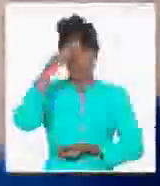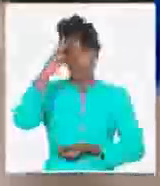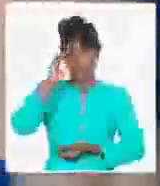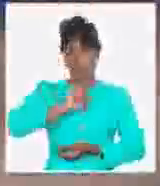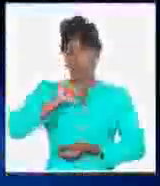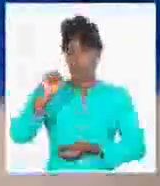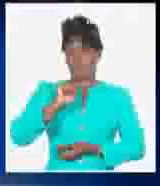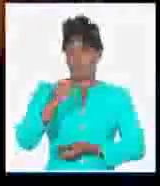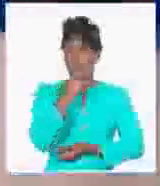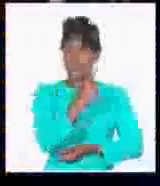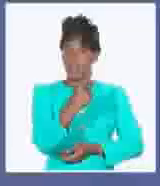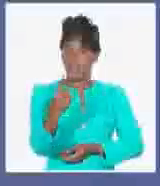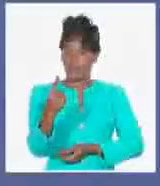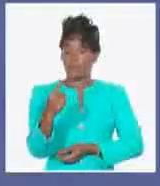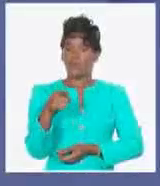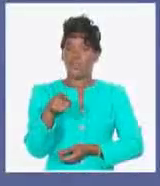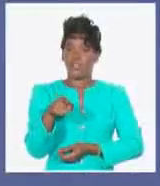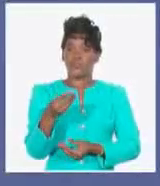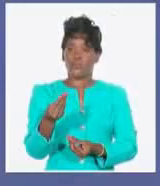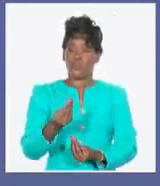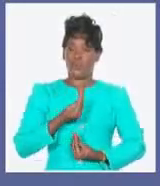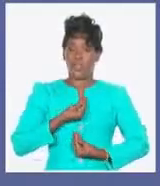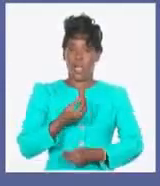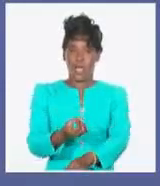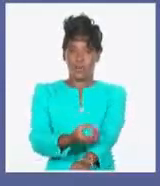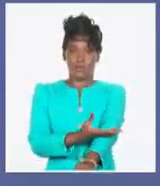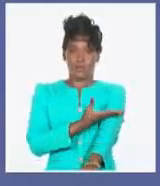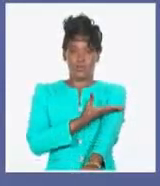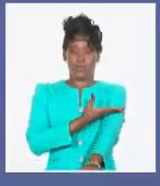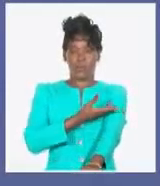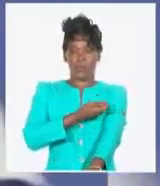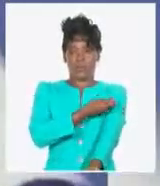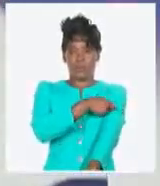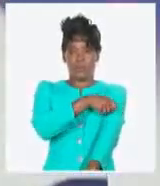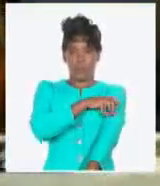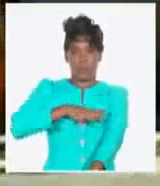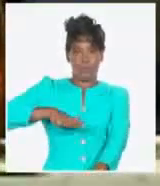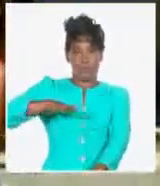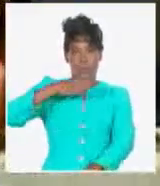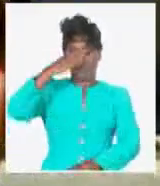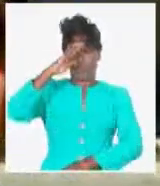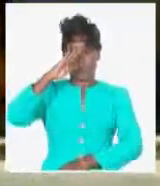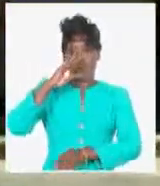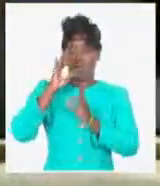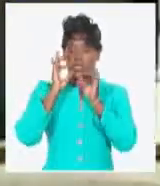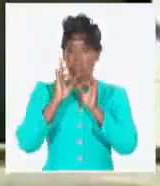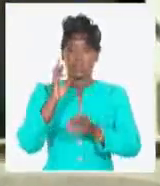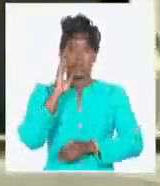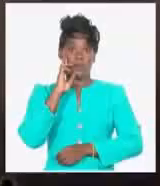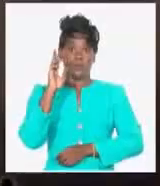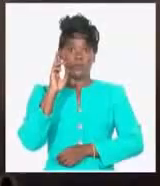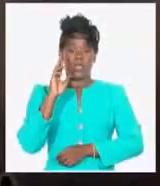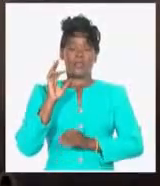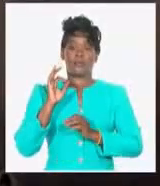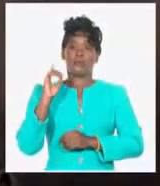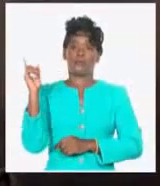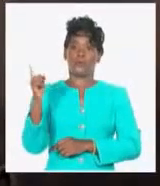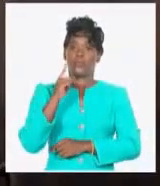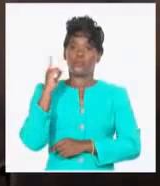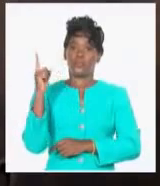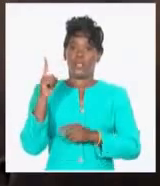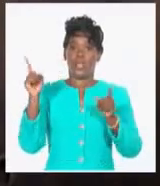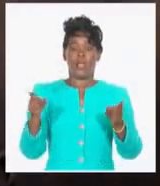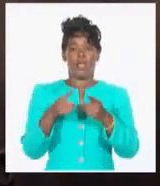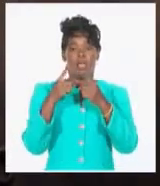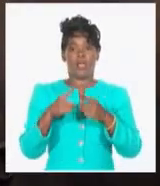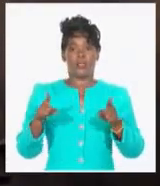atletas llenará de alegrías a este pueblo que entonará con orgullo el himno que Perucho Figueredo compartió con los bayameses en